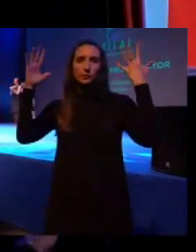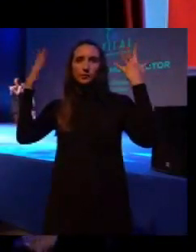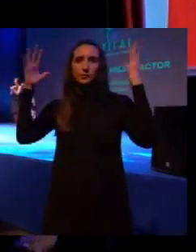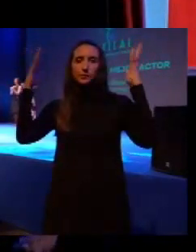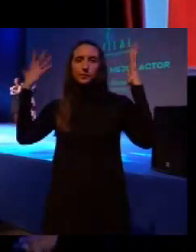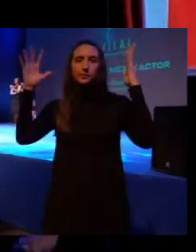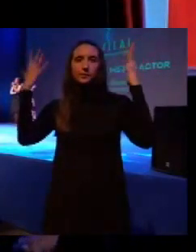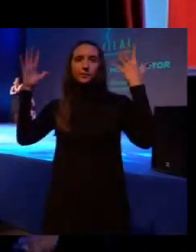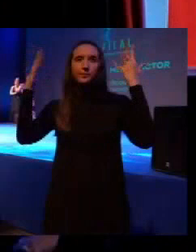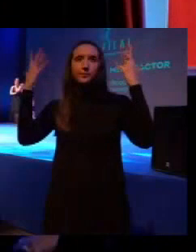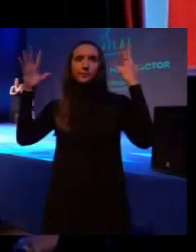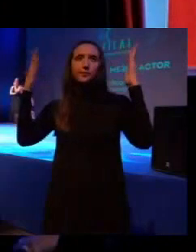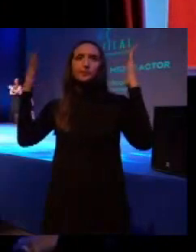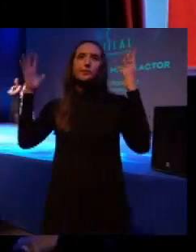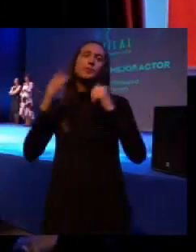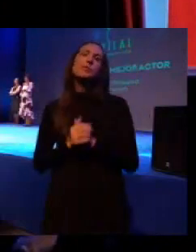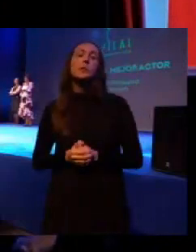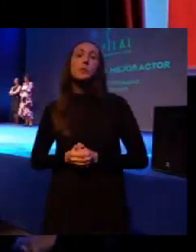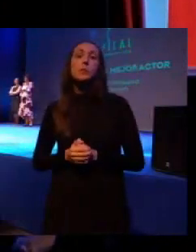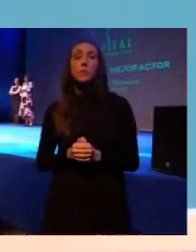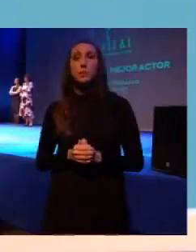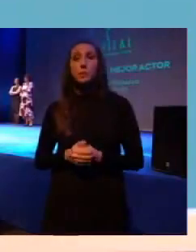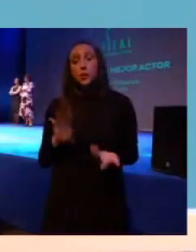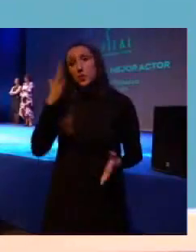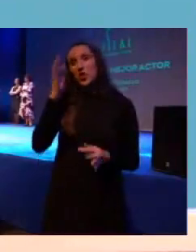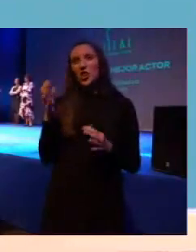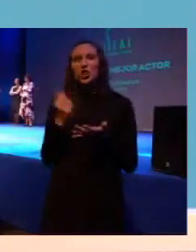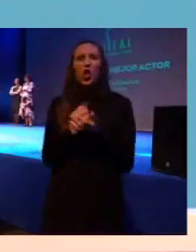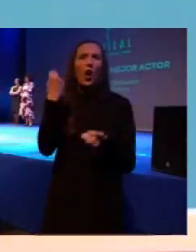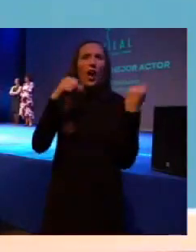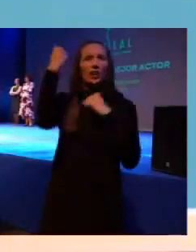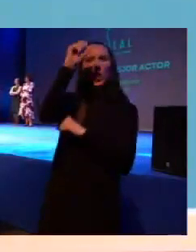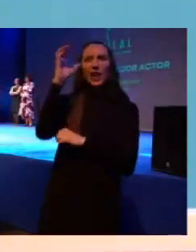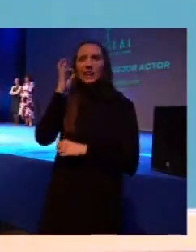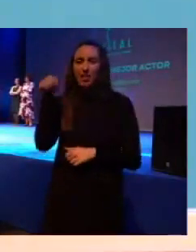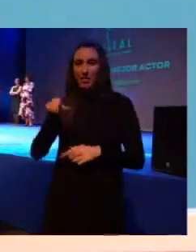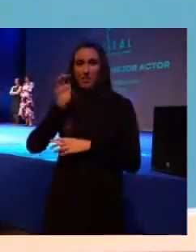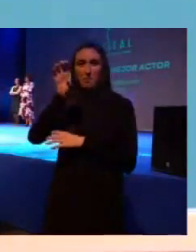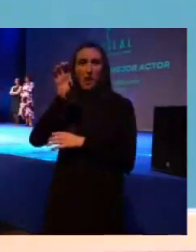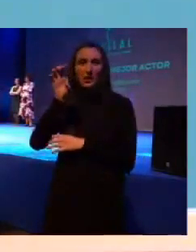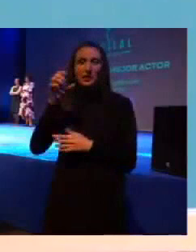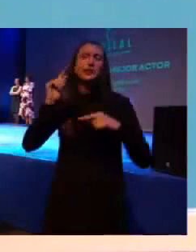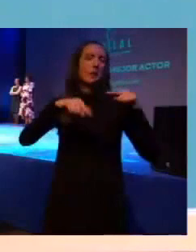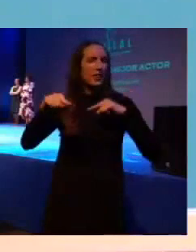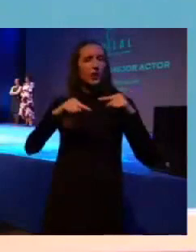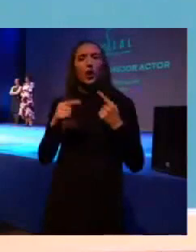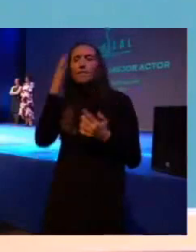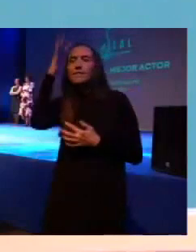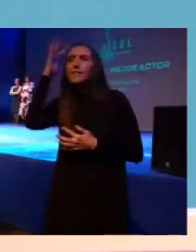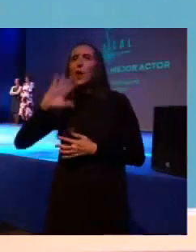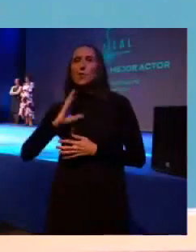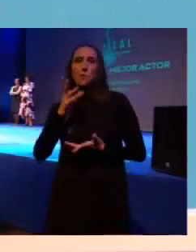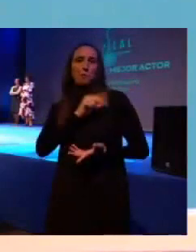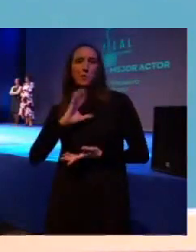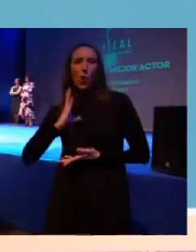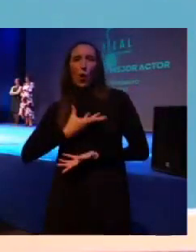Y bueno, yo creo que todos los actores, actrices en este país, a veces directores, soñamos con un Goya, con